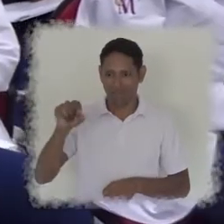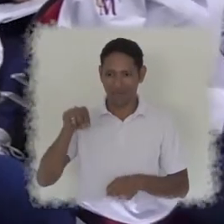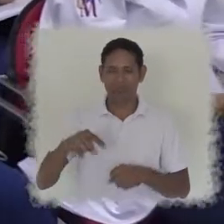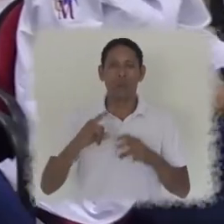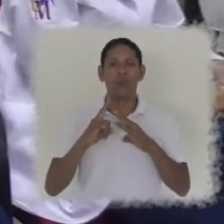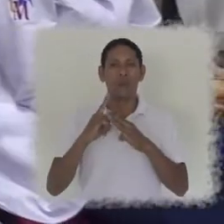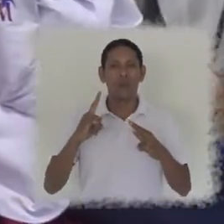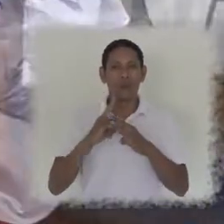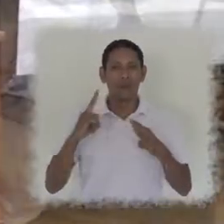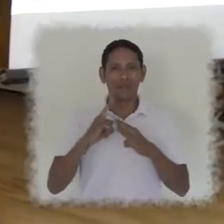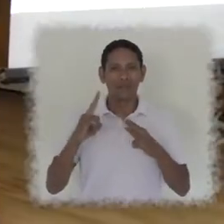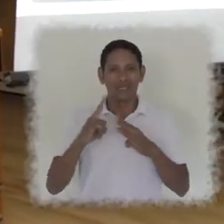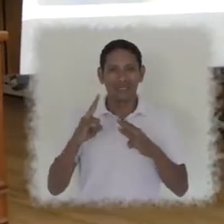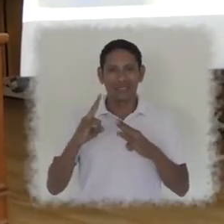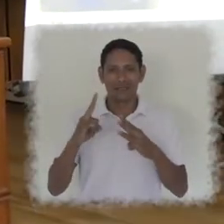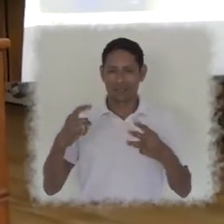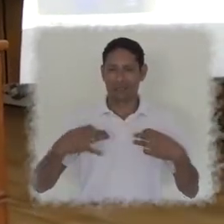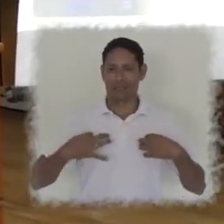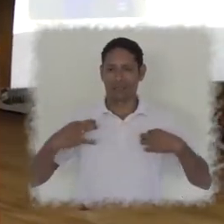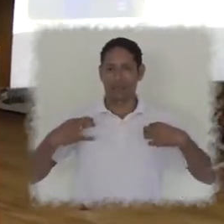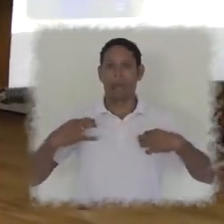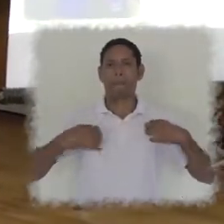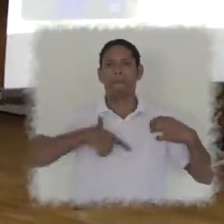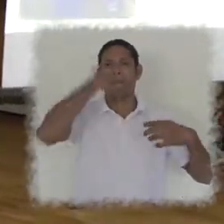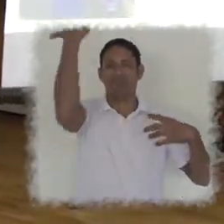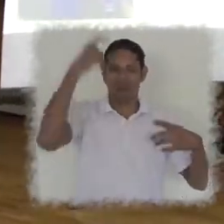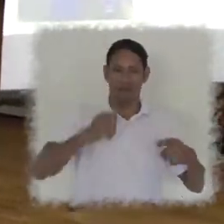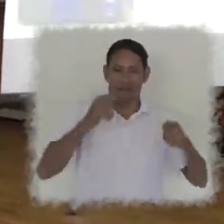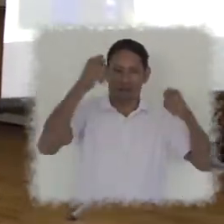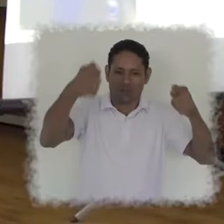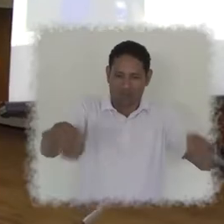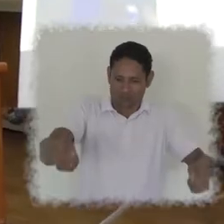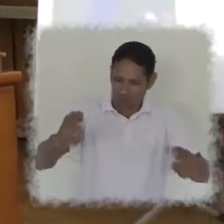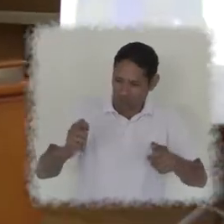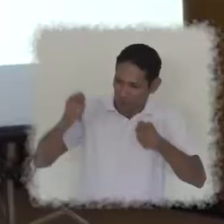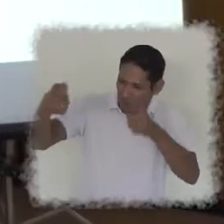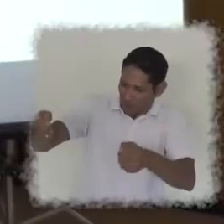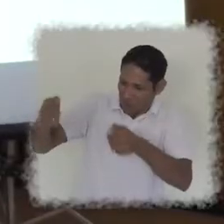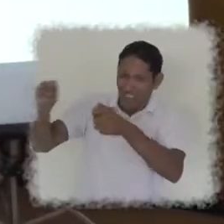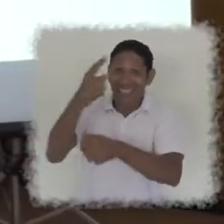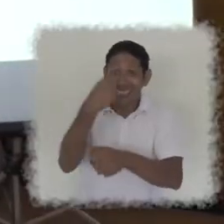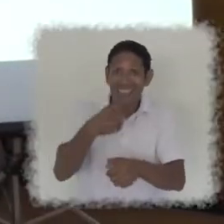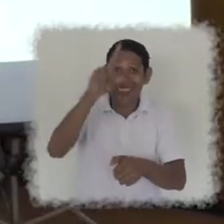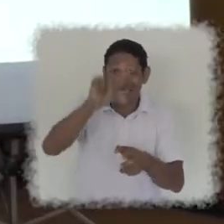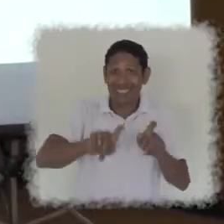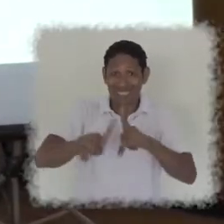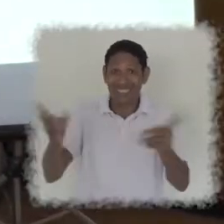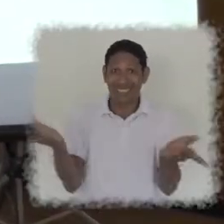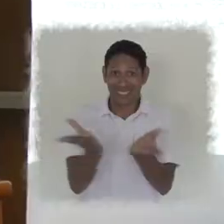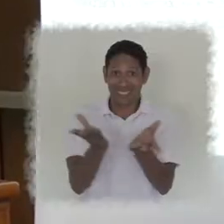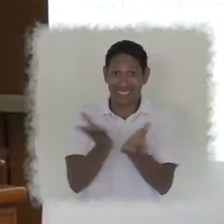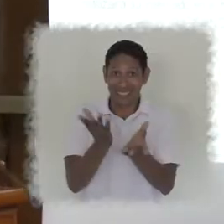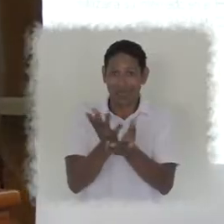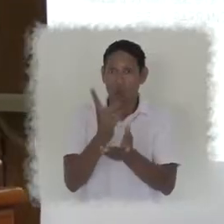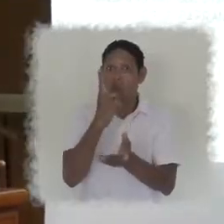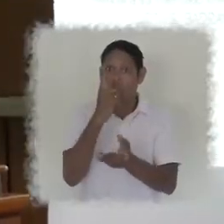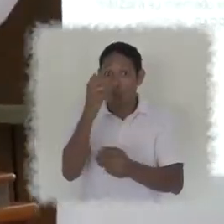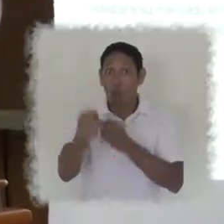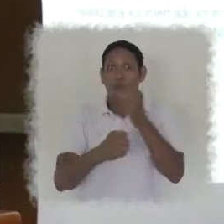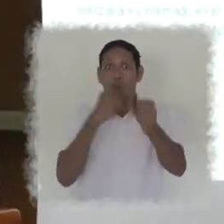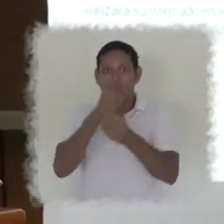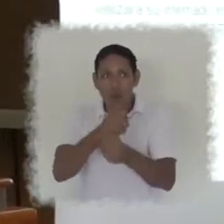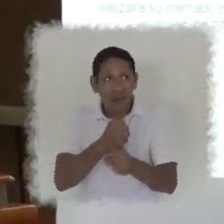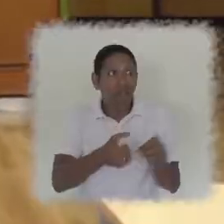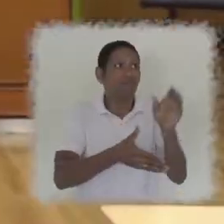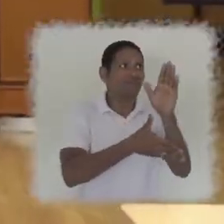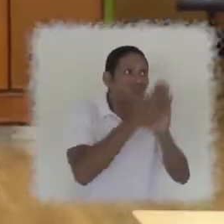En un acto emotivo, esta Casa de Estudios Superiores impuso batas blancas a 16 estudiantes del programa de medicina, quienes